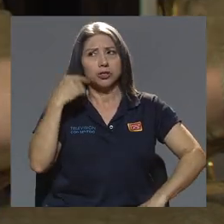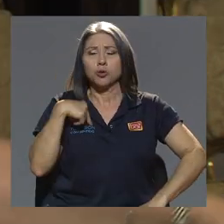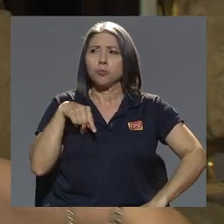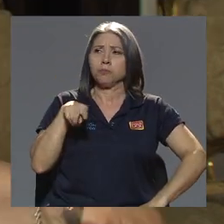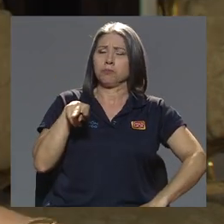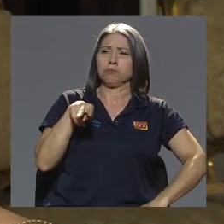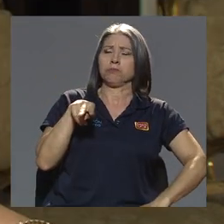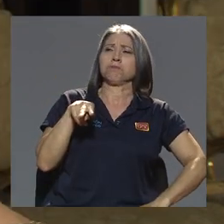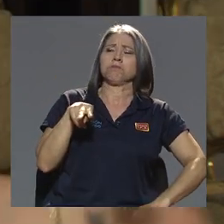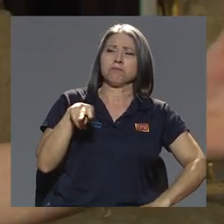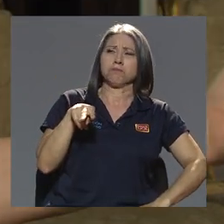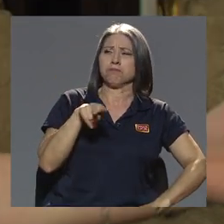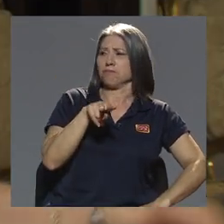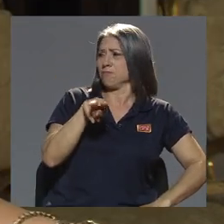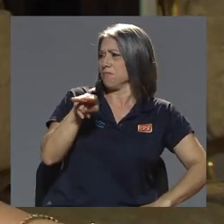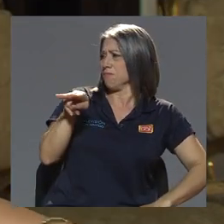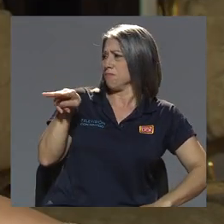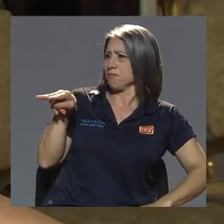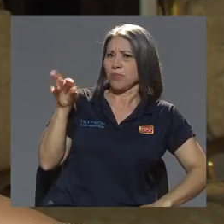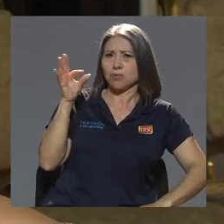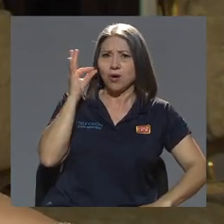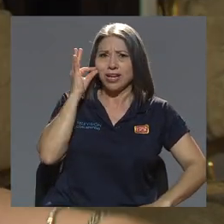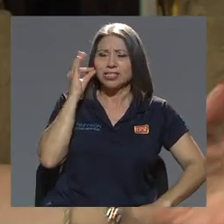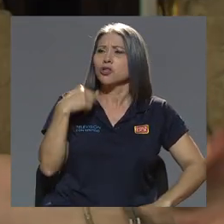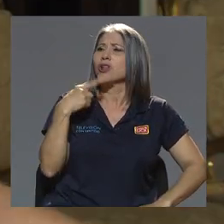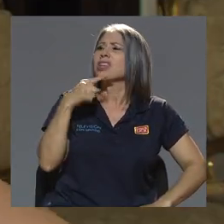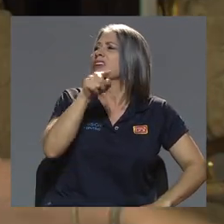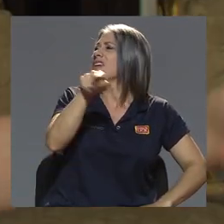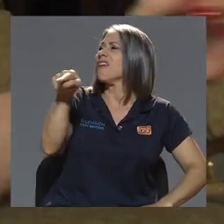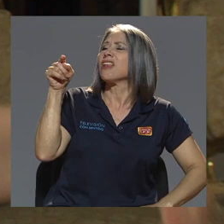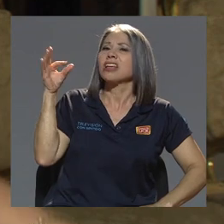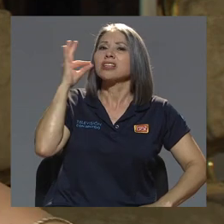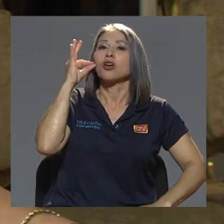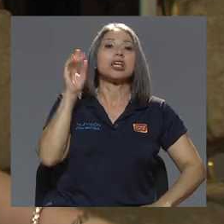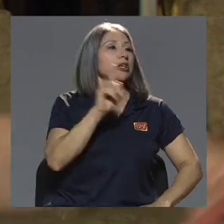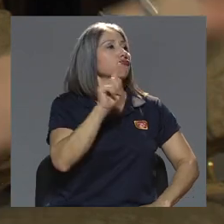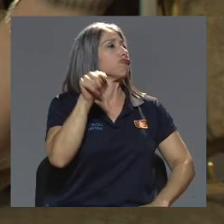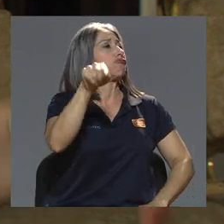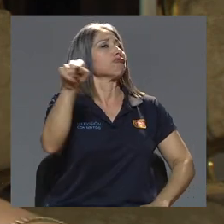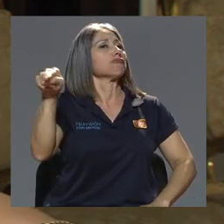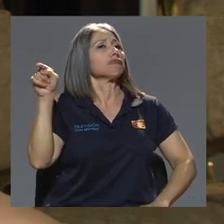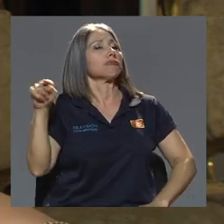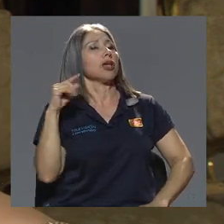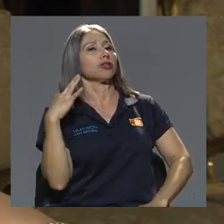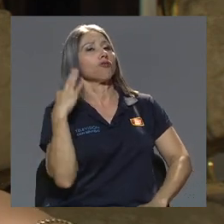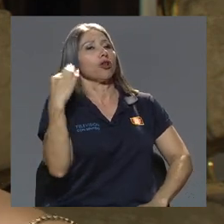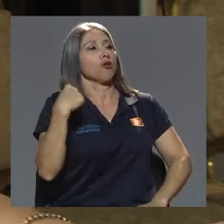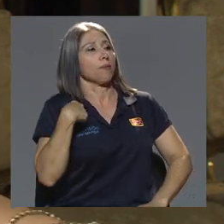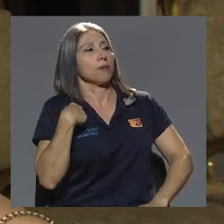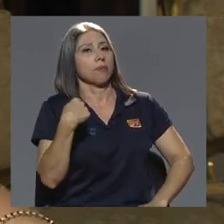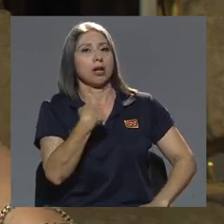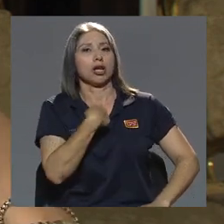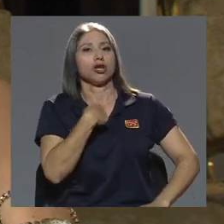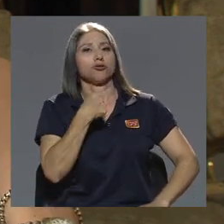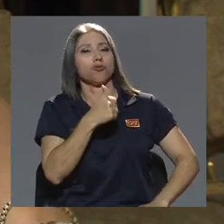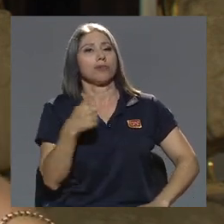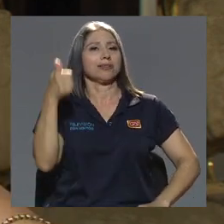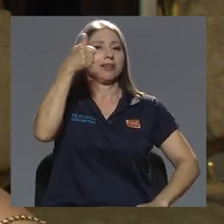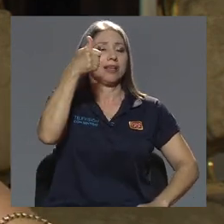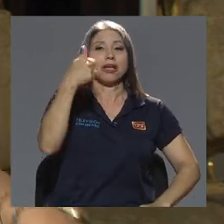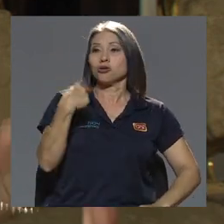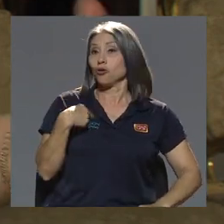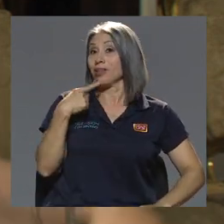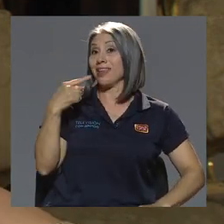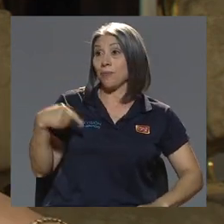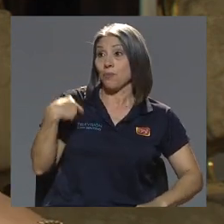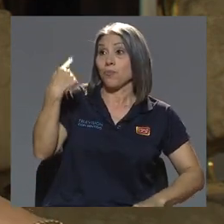rodeado de mujeres. Y entonces le digo: ¿y las señoras? Dice: no, las señoras me eligieron a mí para que yo las dirija. Le digo: bueno, pues la próxima vez